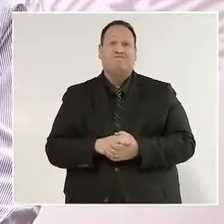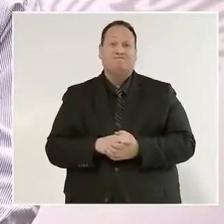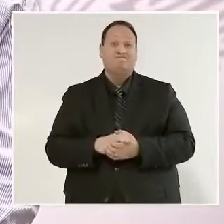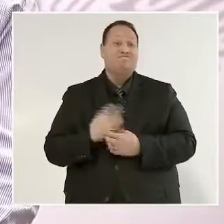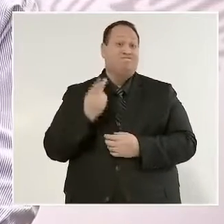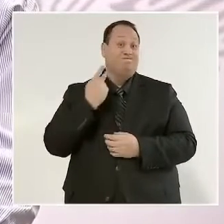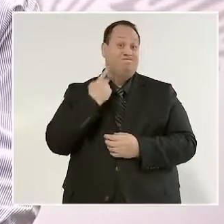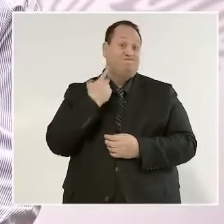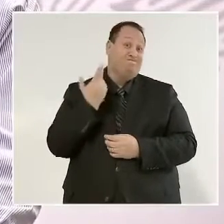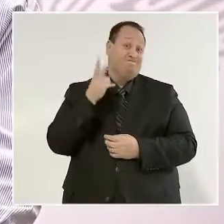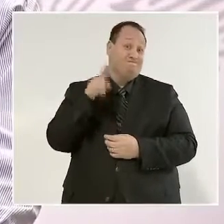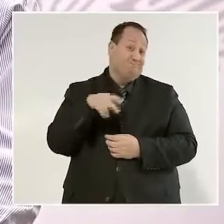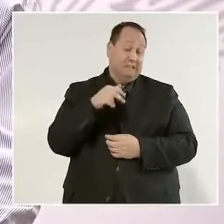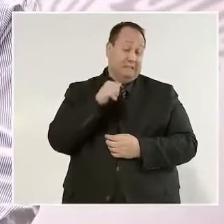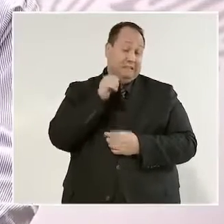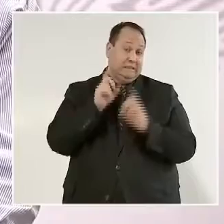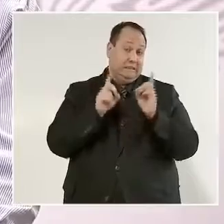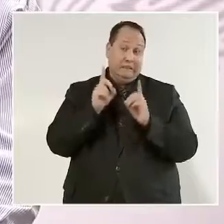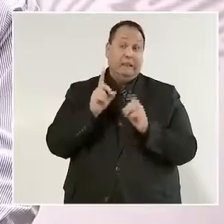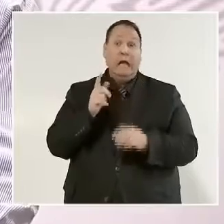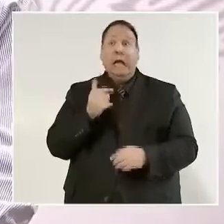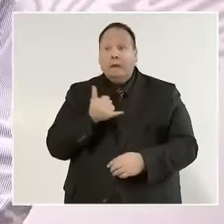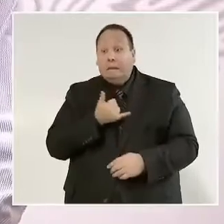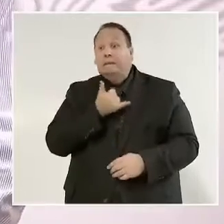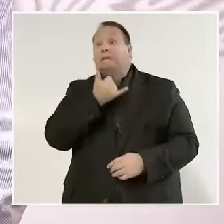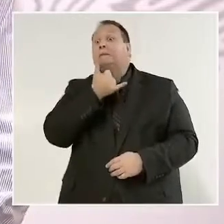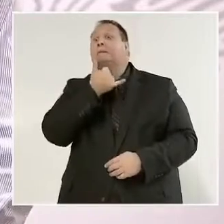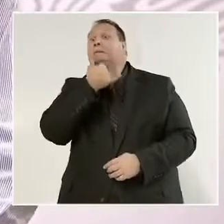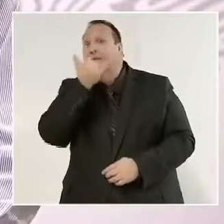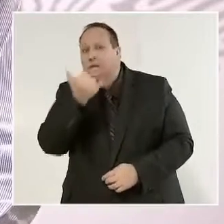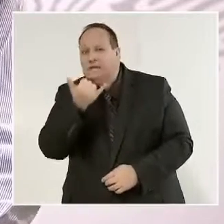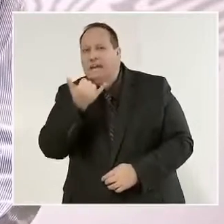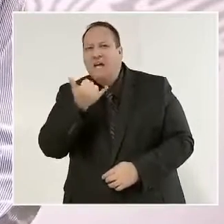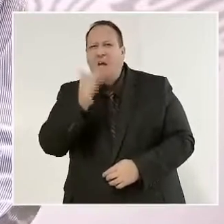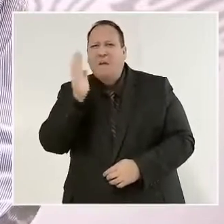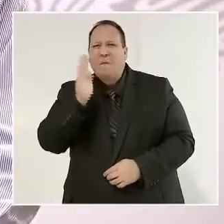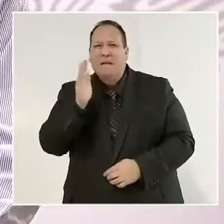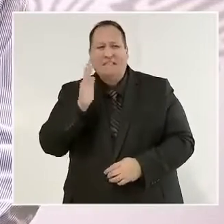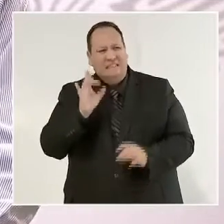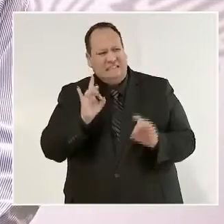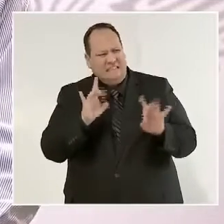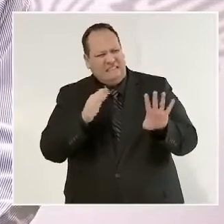política los errores son como crímenes,